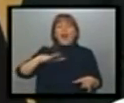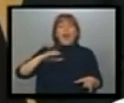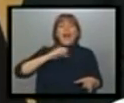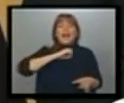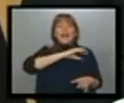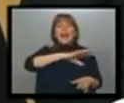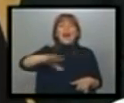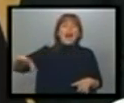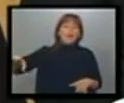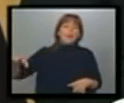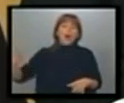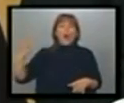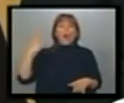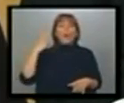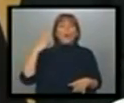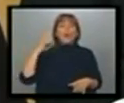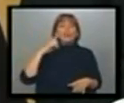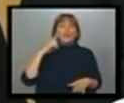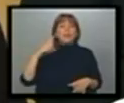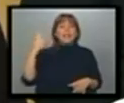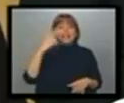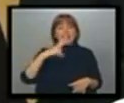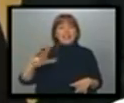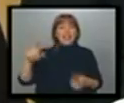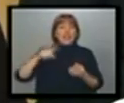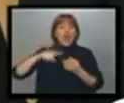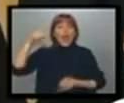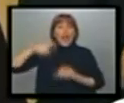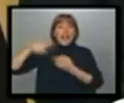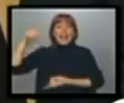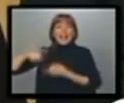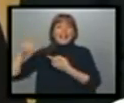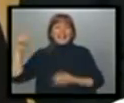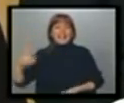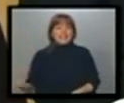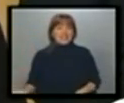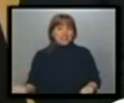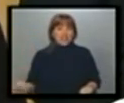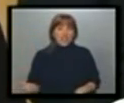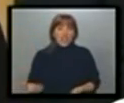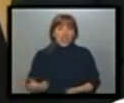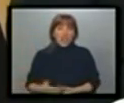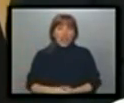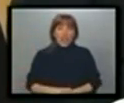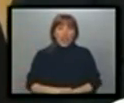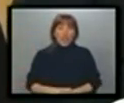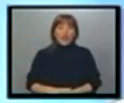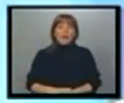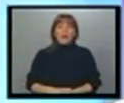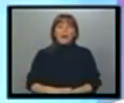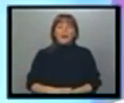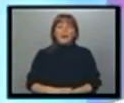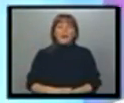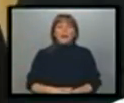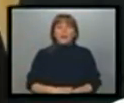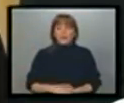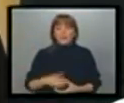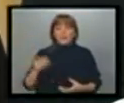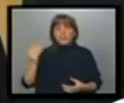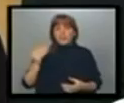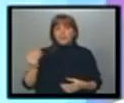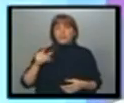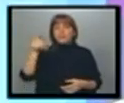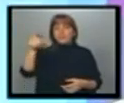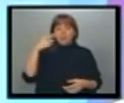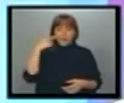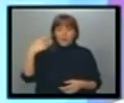de gasoil para poder mover las máquinas, para poder movilizar la producción. Vamos con el detalle de unas placas, ¿tenés? Dale, perfecto. Bueno,